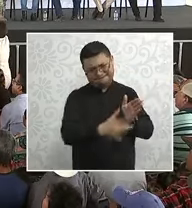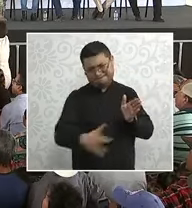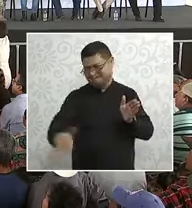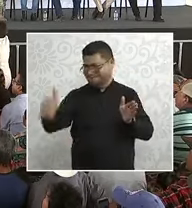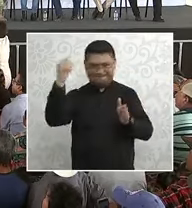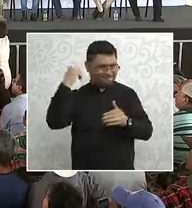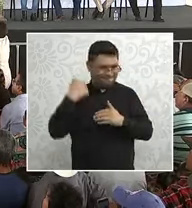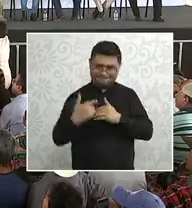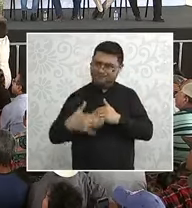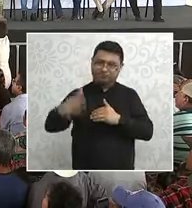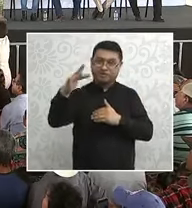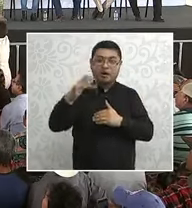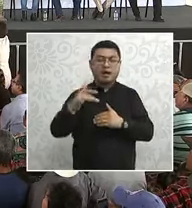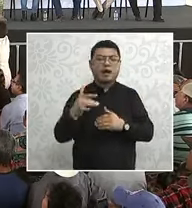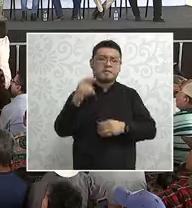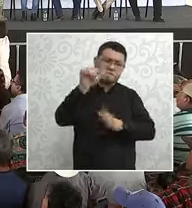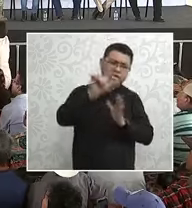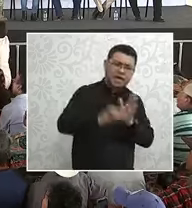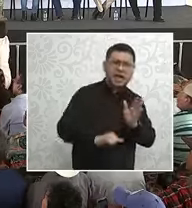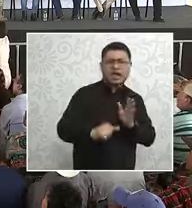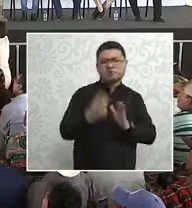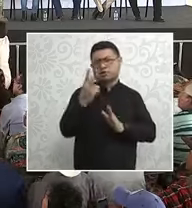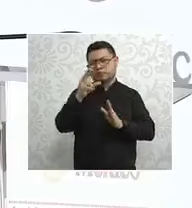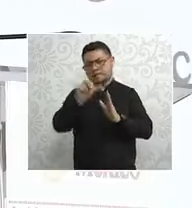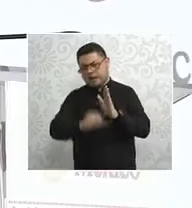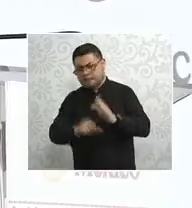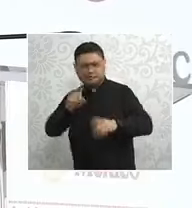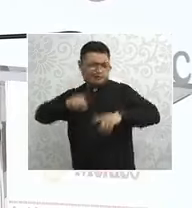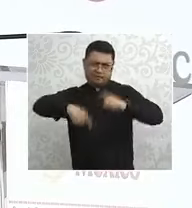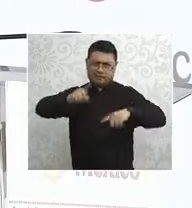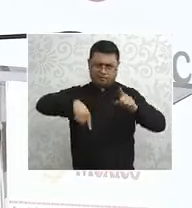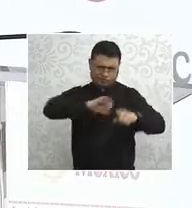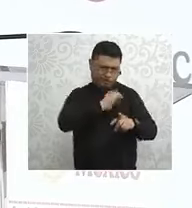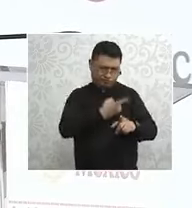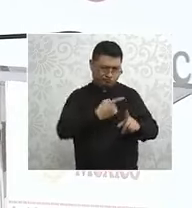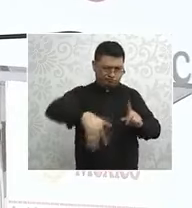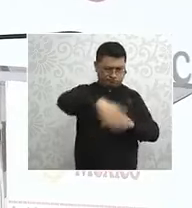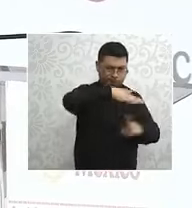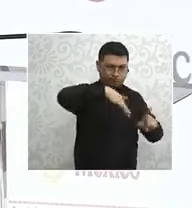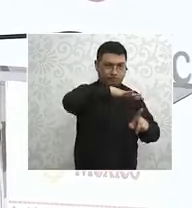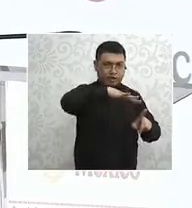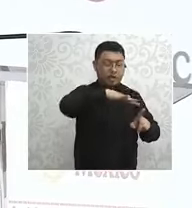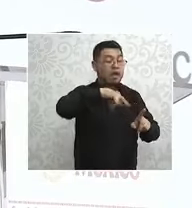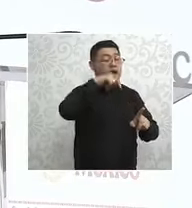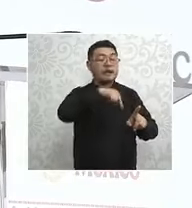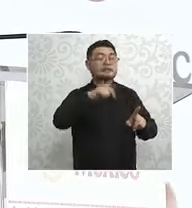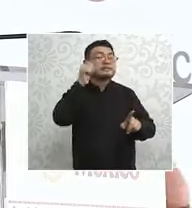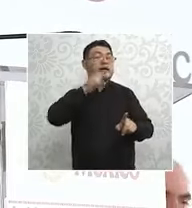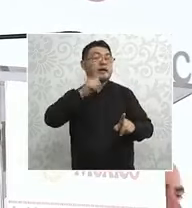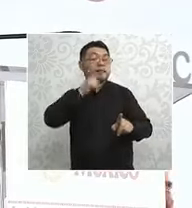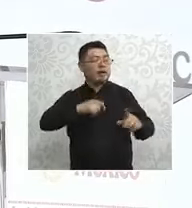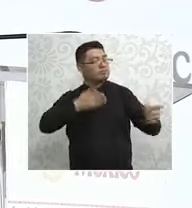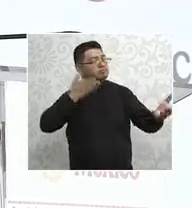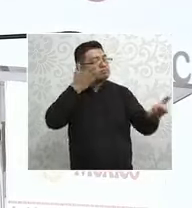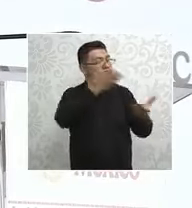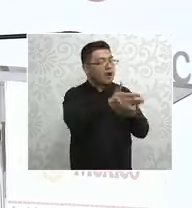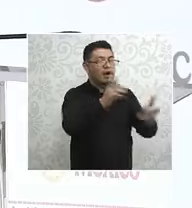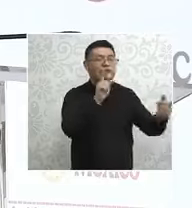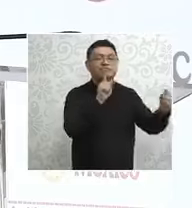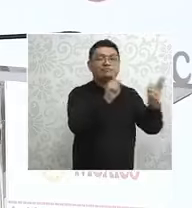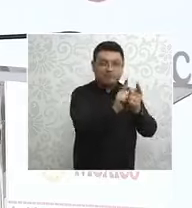que cada mes o cada dos meses dependiendo de la salud de la persona los visite siempre una enfermera o un médico